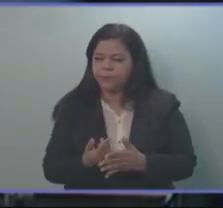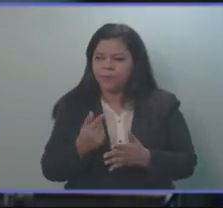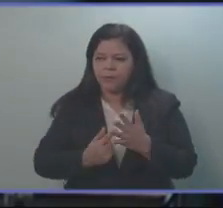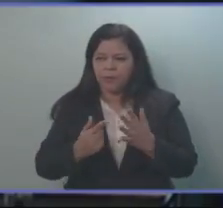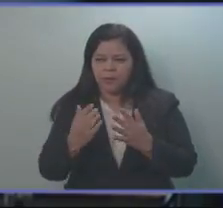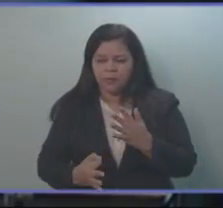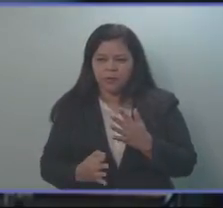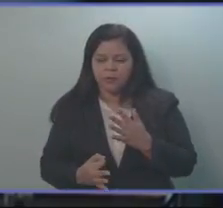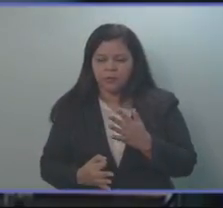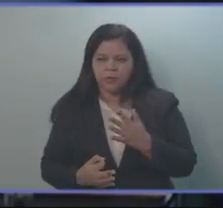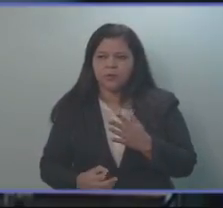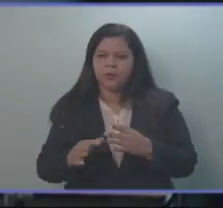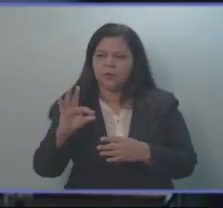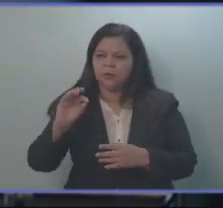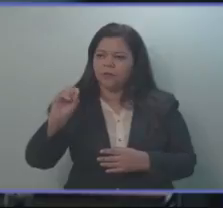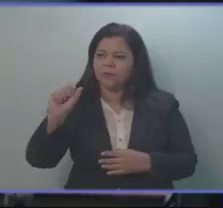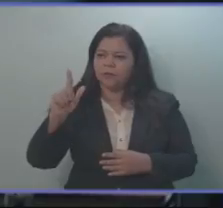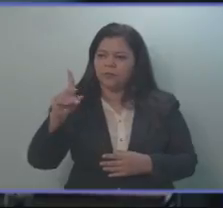para Fosalud